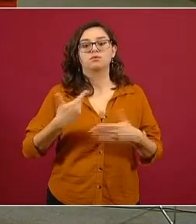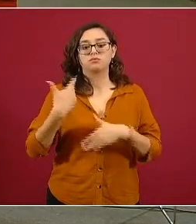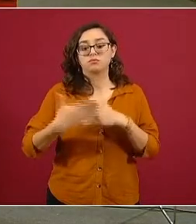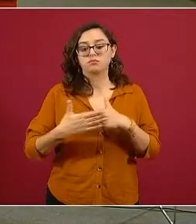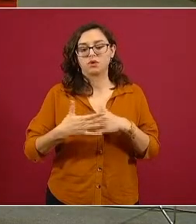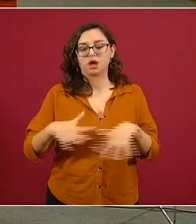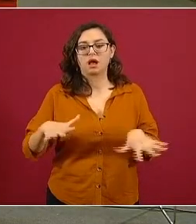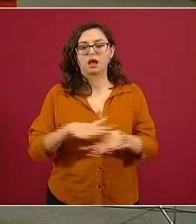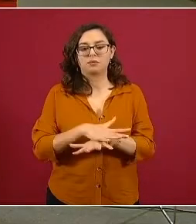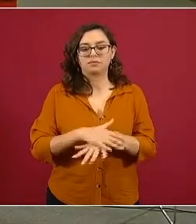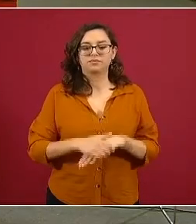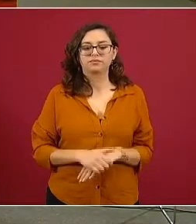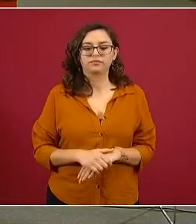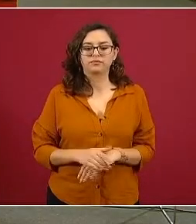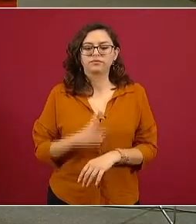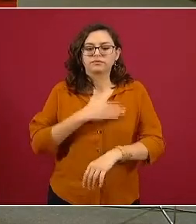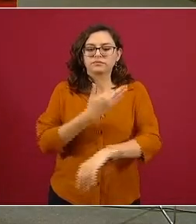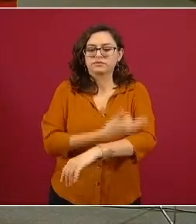Locutor.